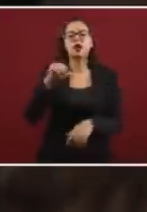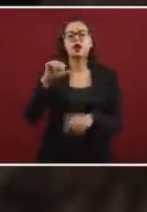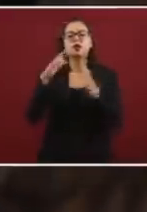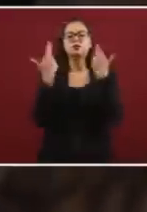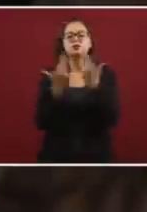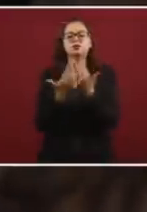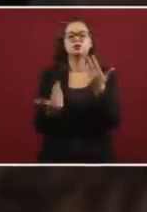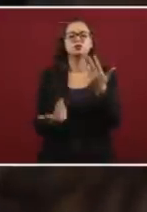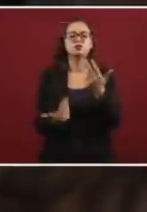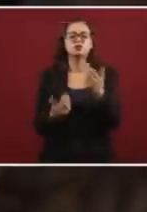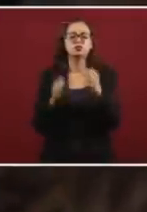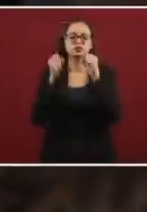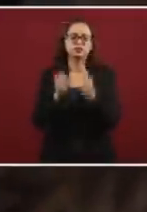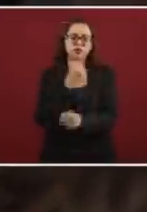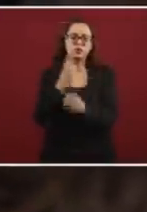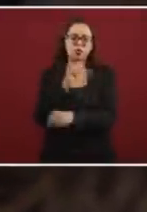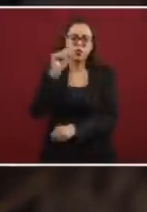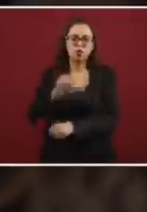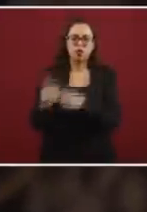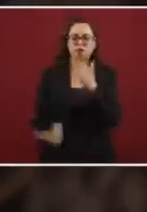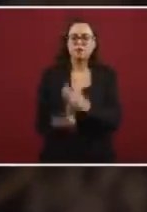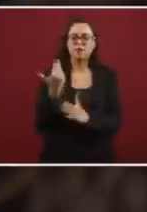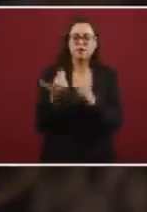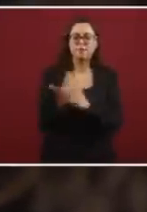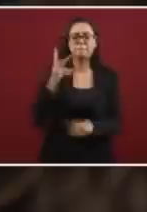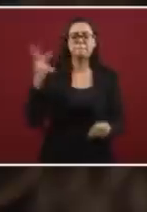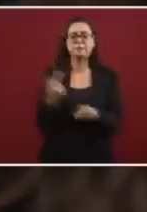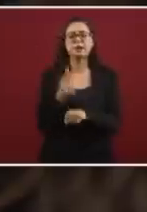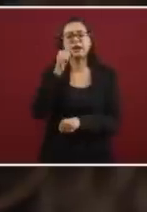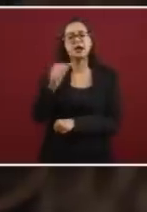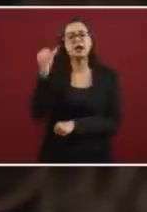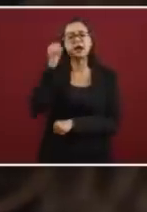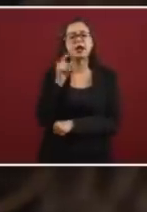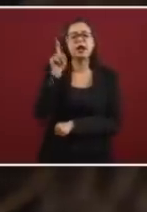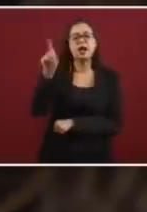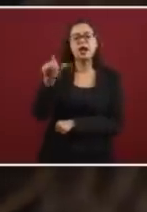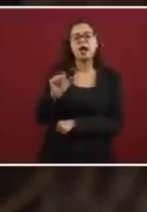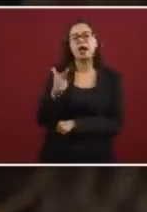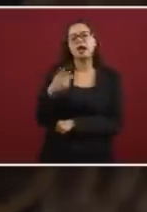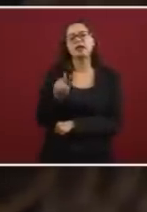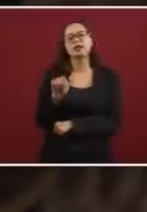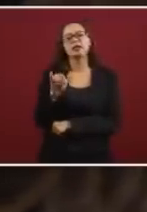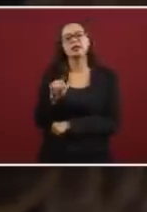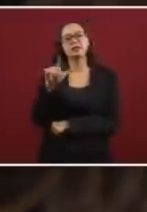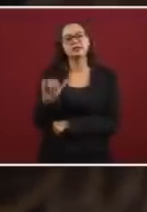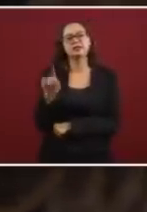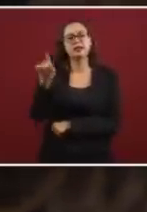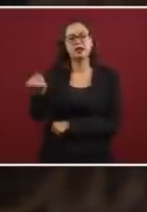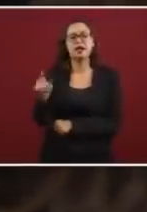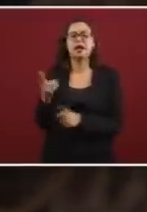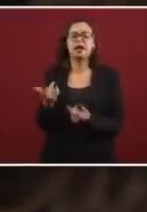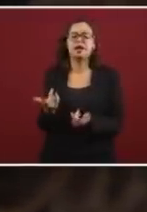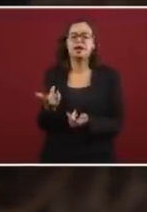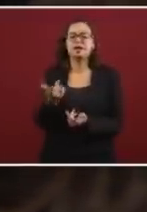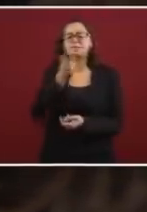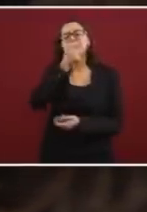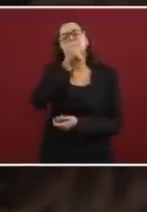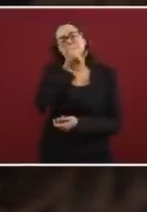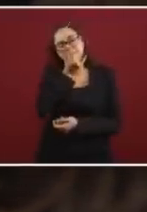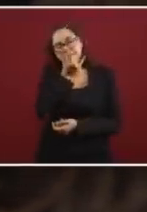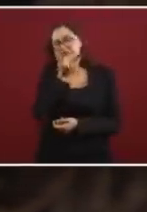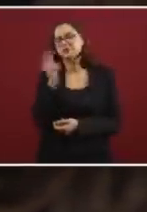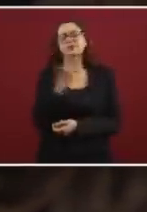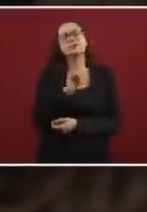de la mañana respecto al enfrentamiento que se dio ayer en aguililla donde perdieron perdón en guerrero donde